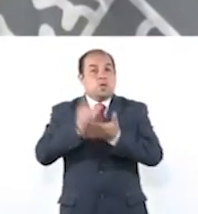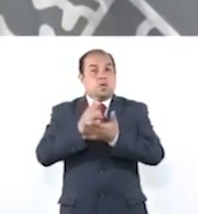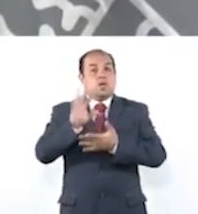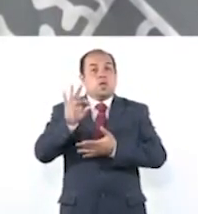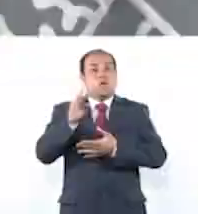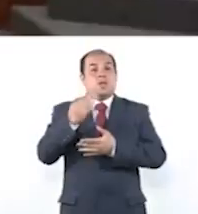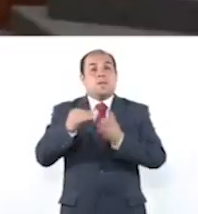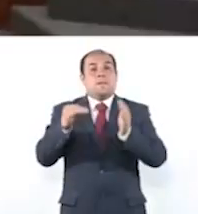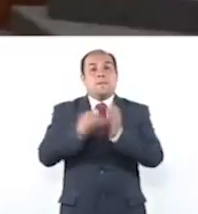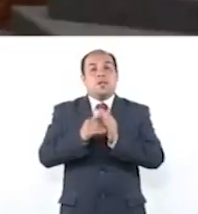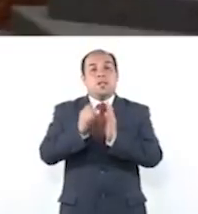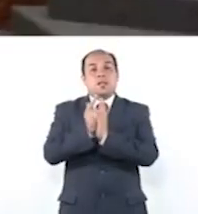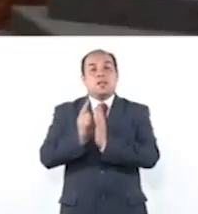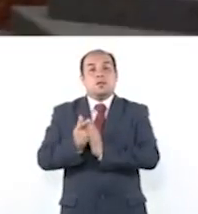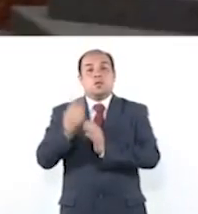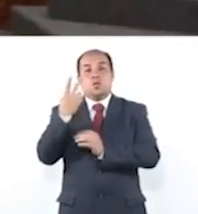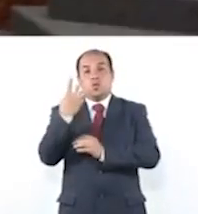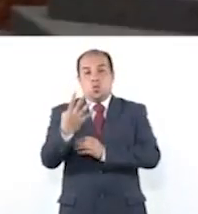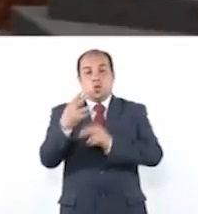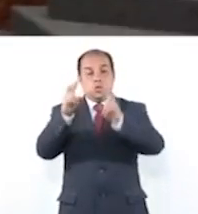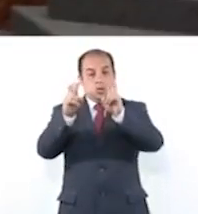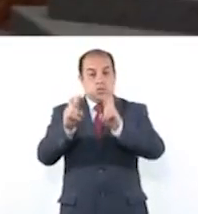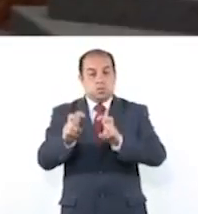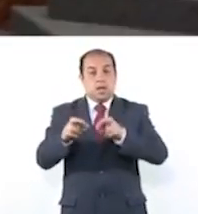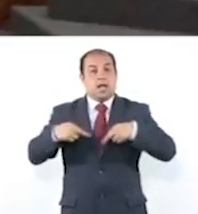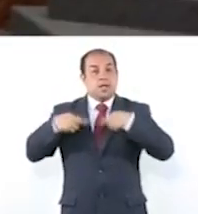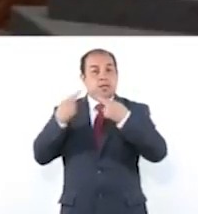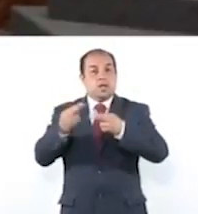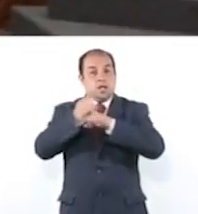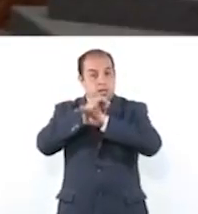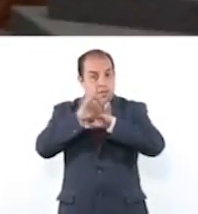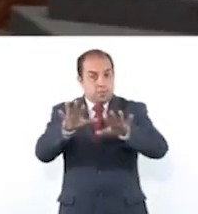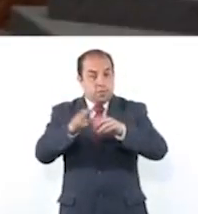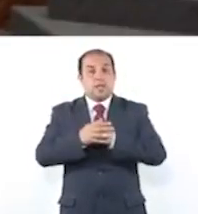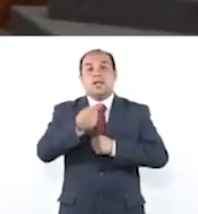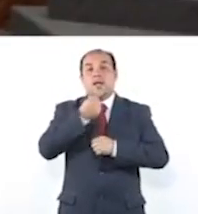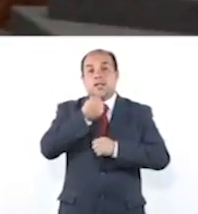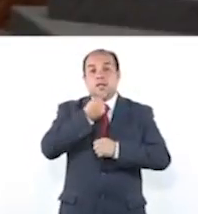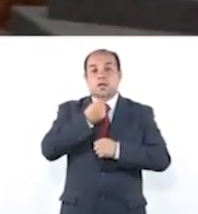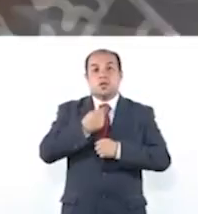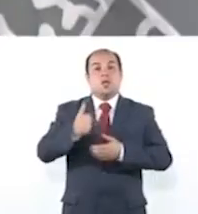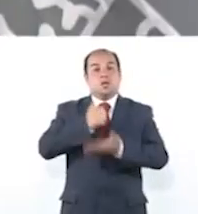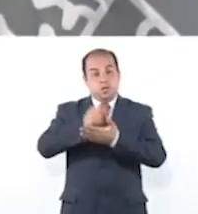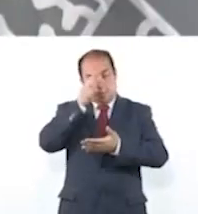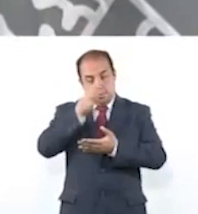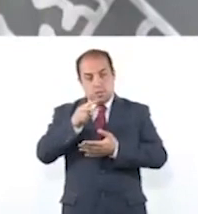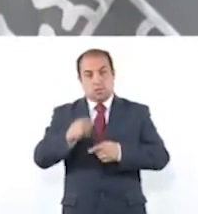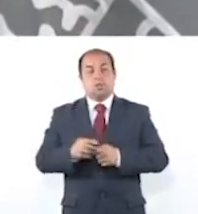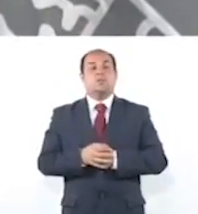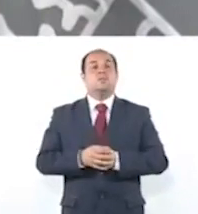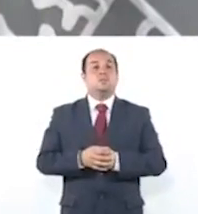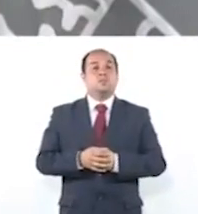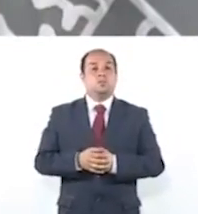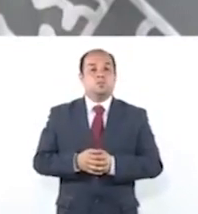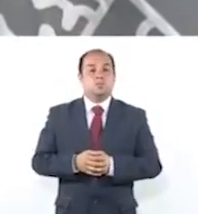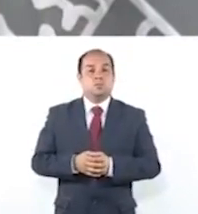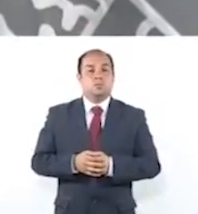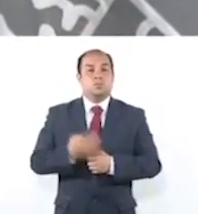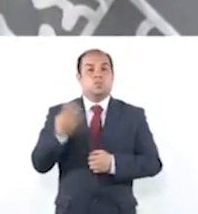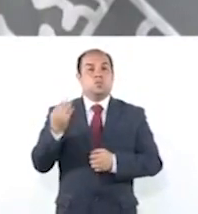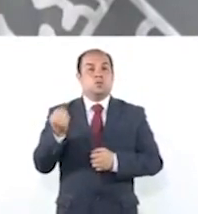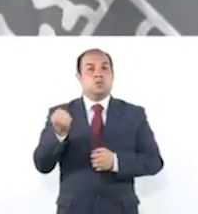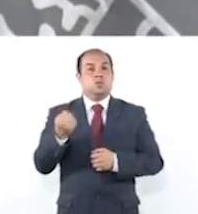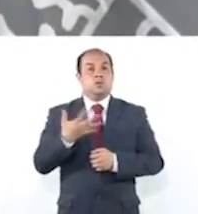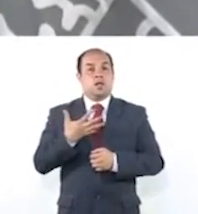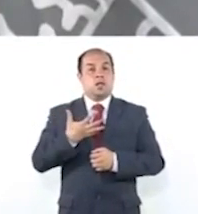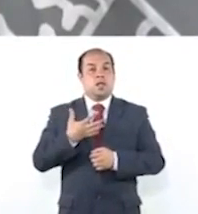40.000 ejemplares, 4 títulos, al regalo y a la promoción entre los niños de la Ciudad de México. 9. Lanzamos la